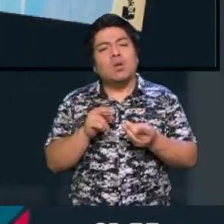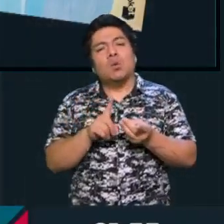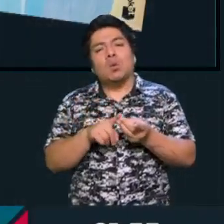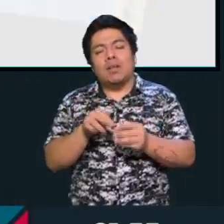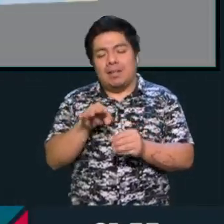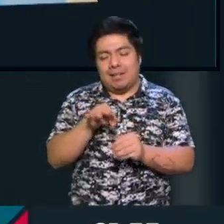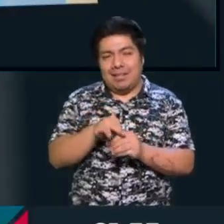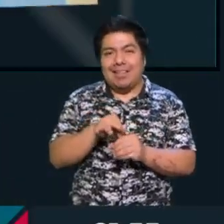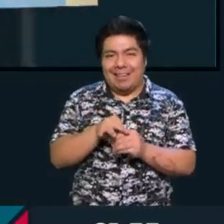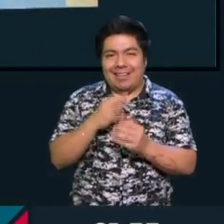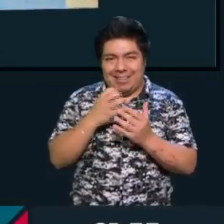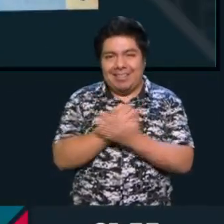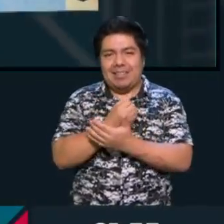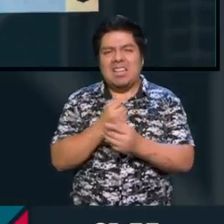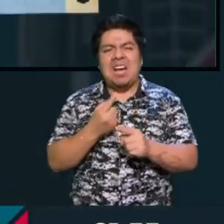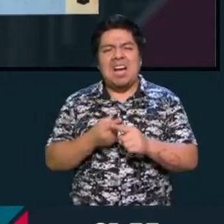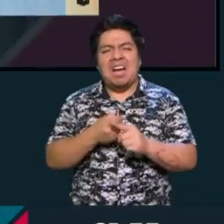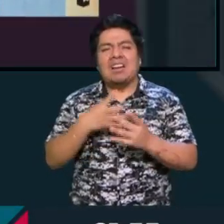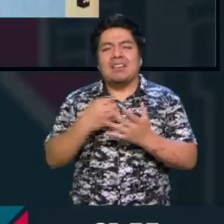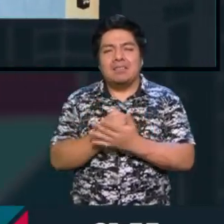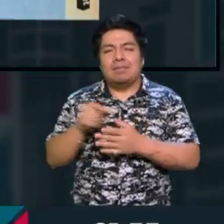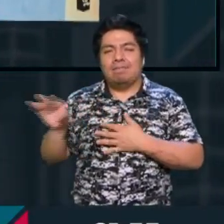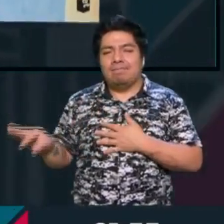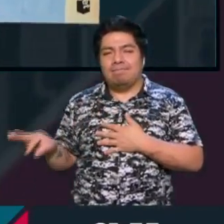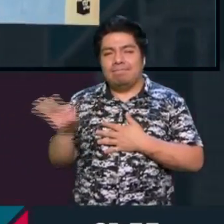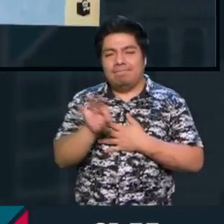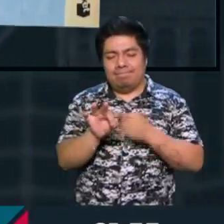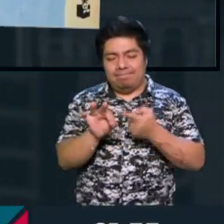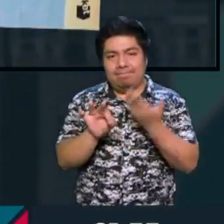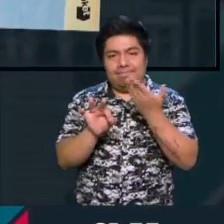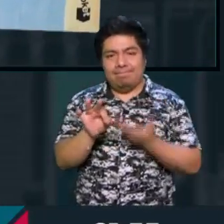a la presidencia a López Obrador y que